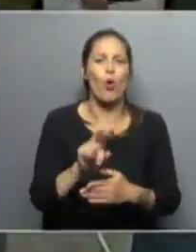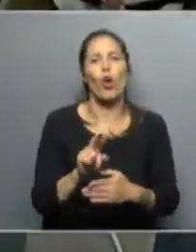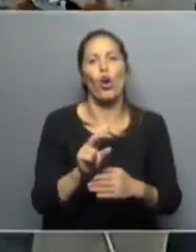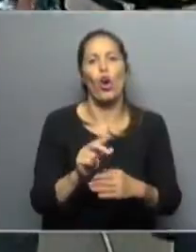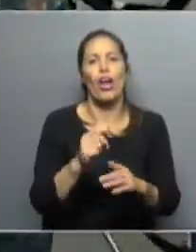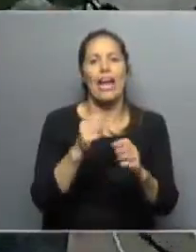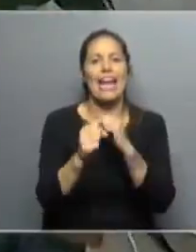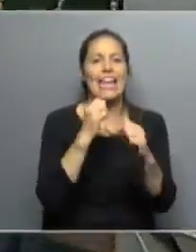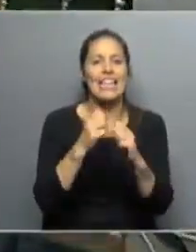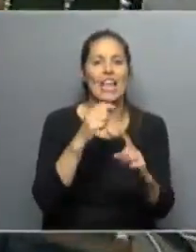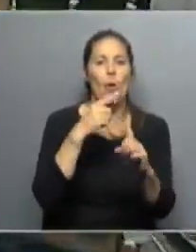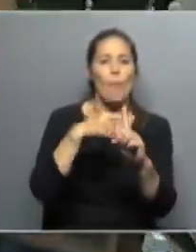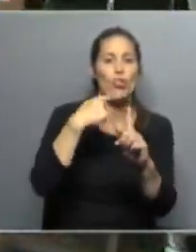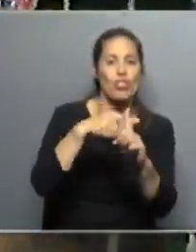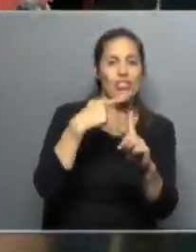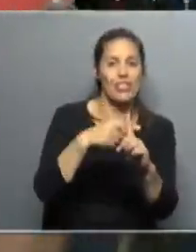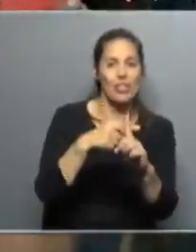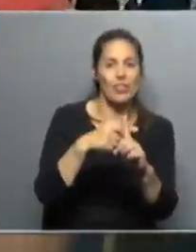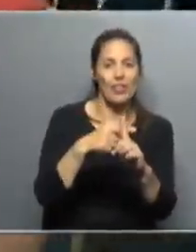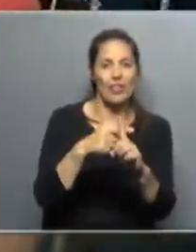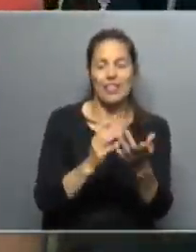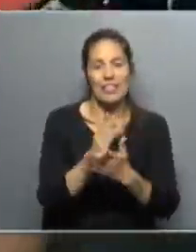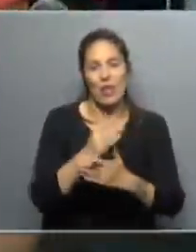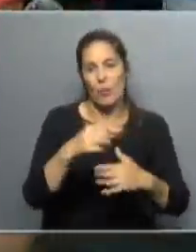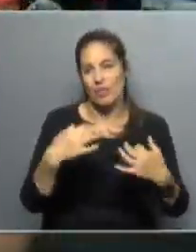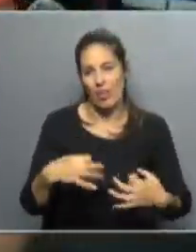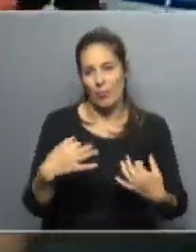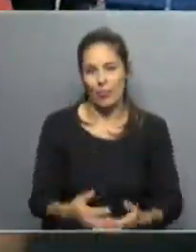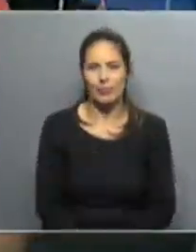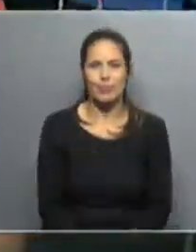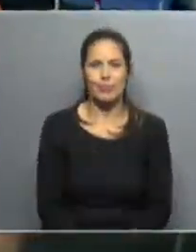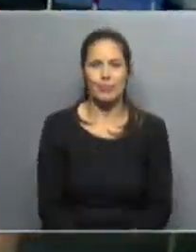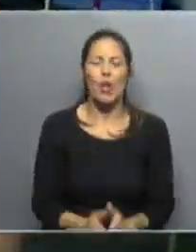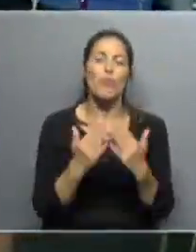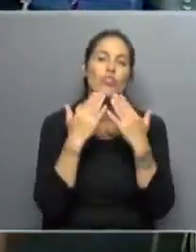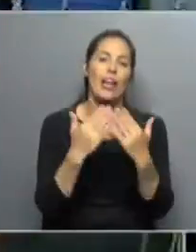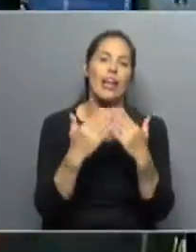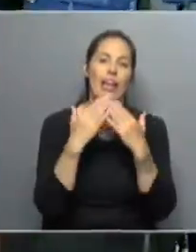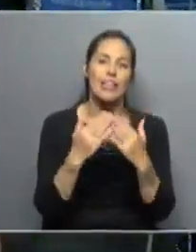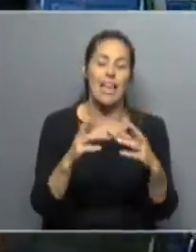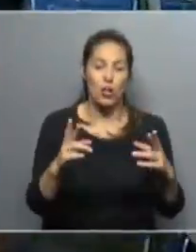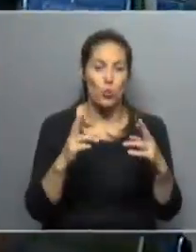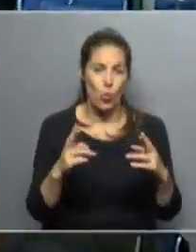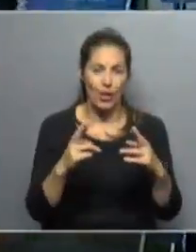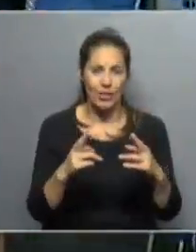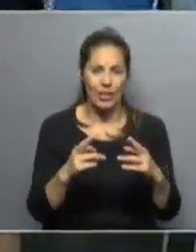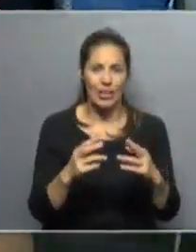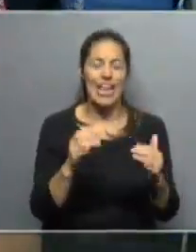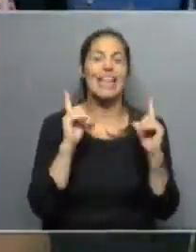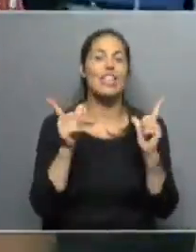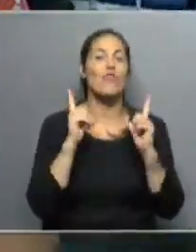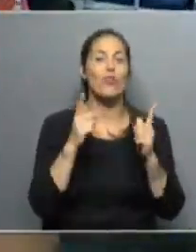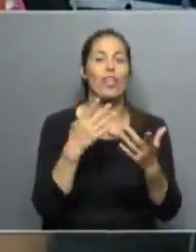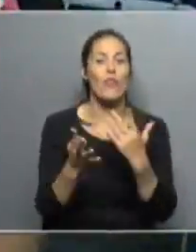positiva. Nunca está de más, obvio, por supuesto. Bueno, muchas gracias, mucha suerte. Que disfruten la feria que está